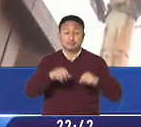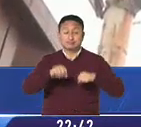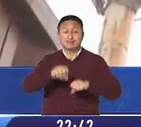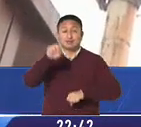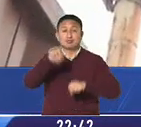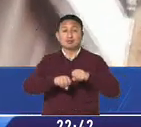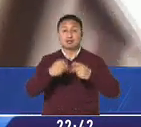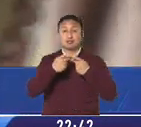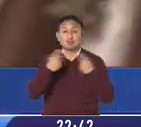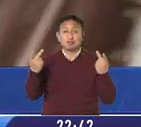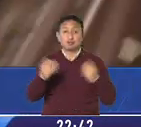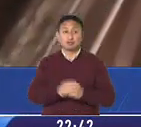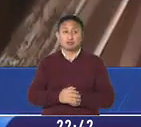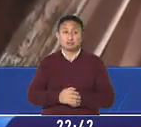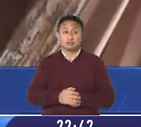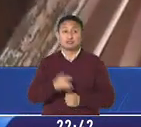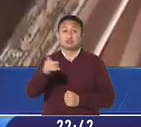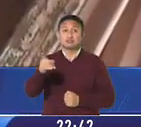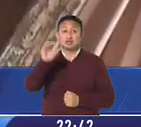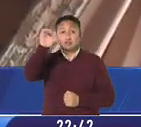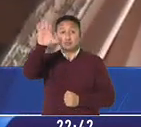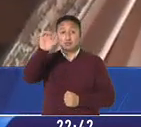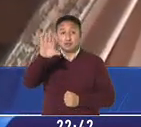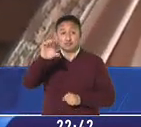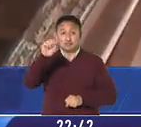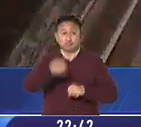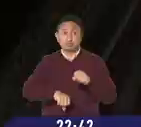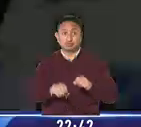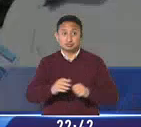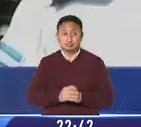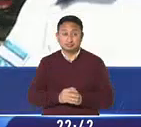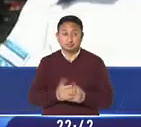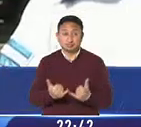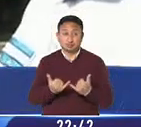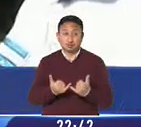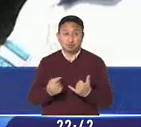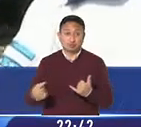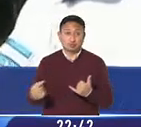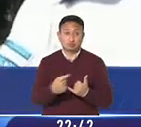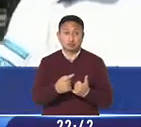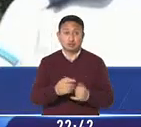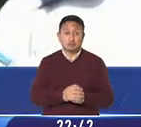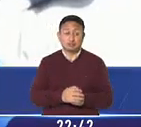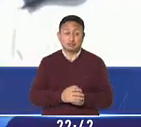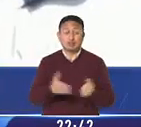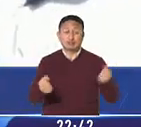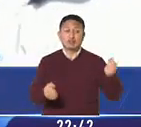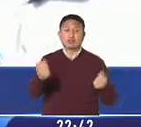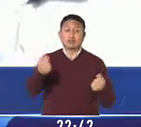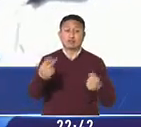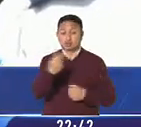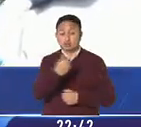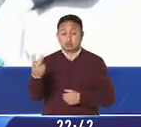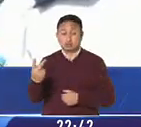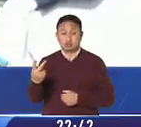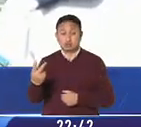bienes públicos porque ha afectado el semáforo. En todo caso, bajo estas circunstancias, el tráiler con el container van a